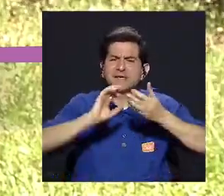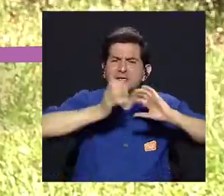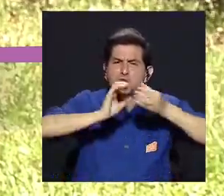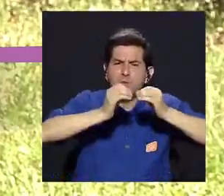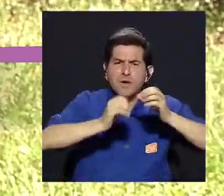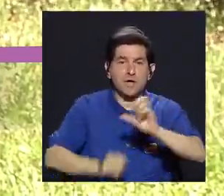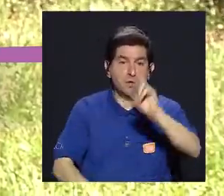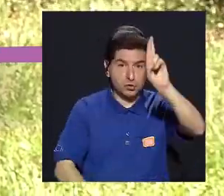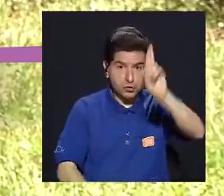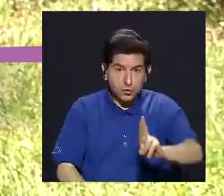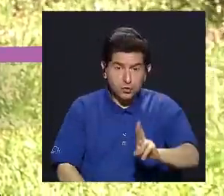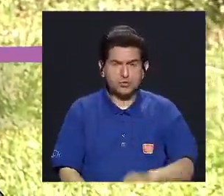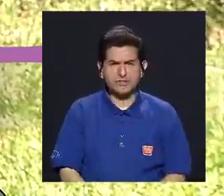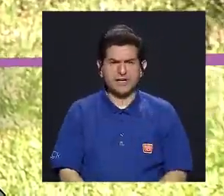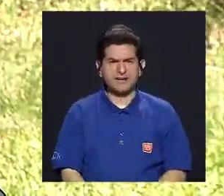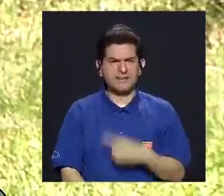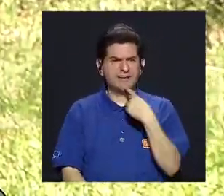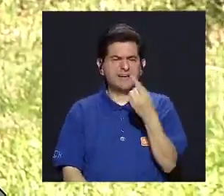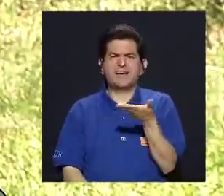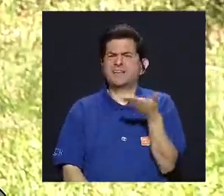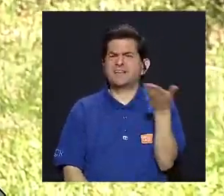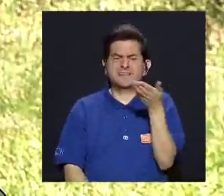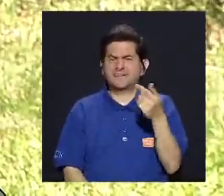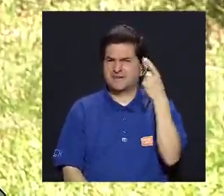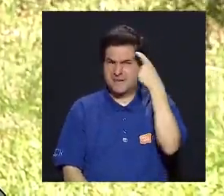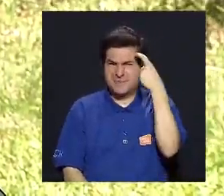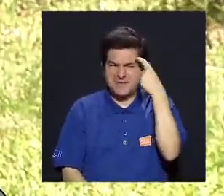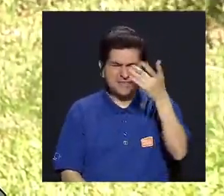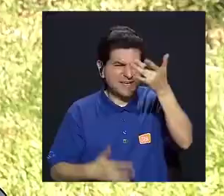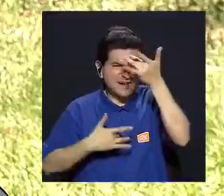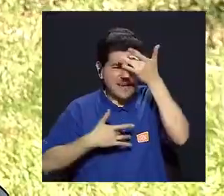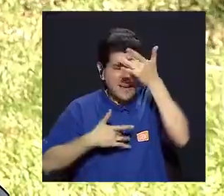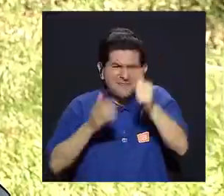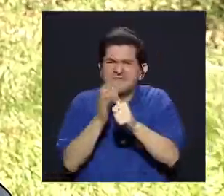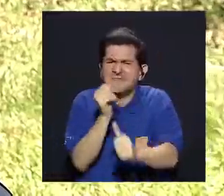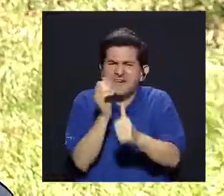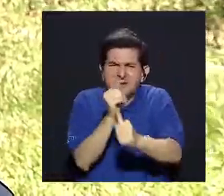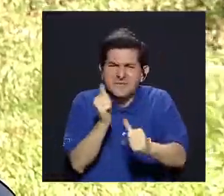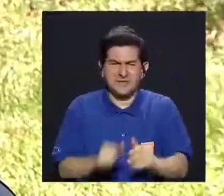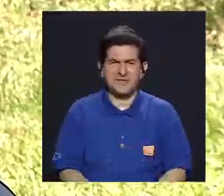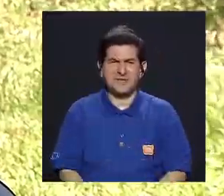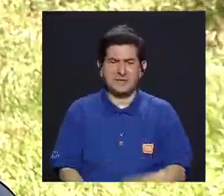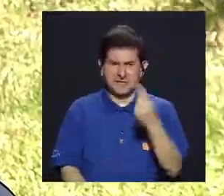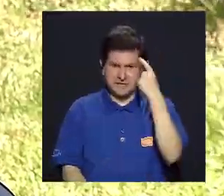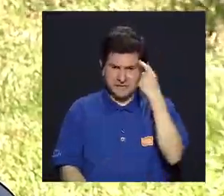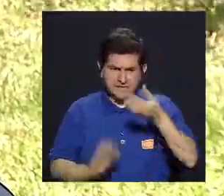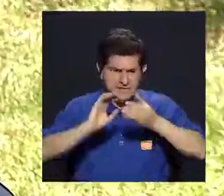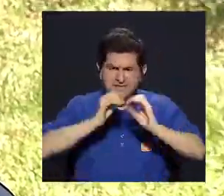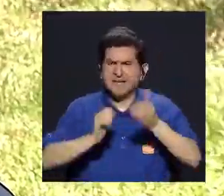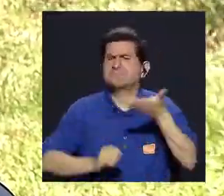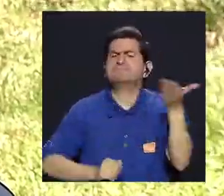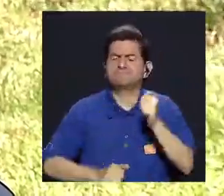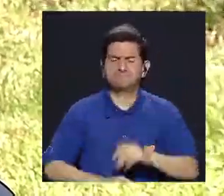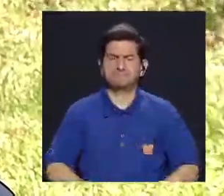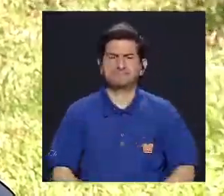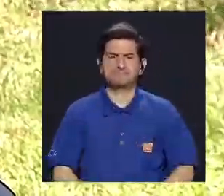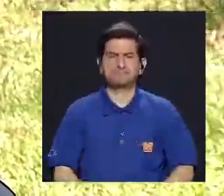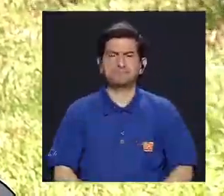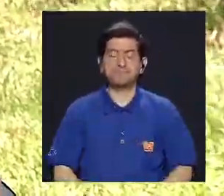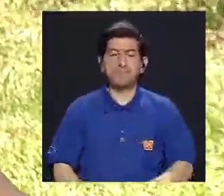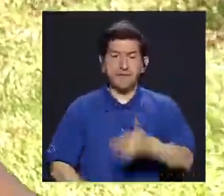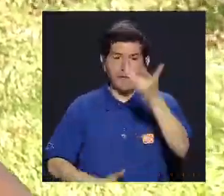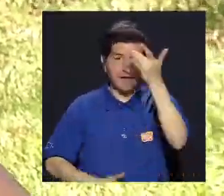datos en costa rica que podemos hablar en términos de enfermedad diarreica si si nos vamos a los datos si bueno